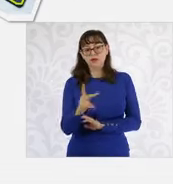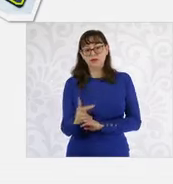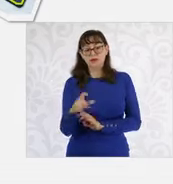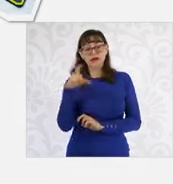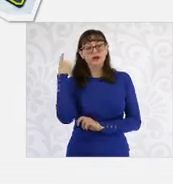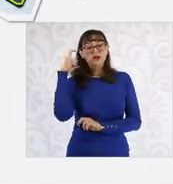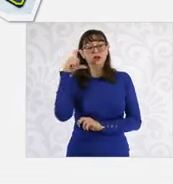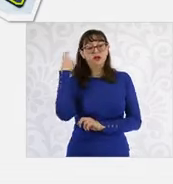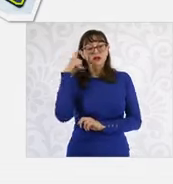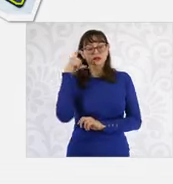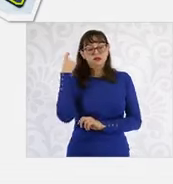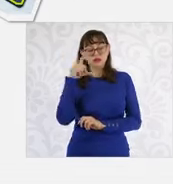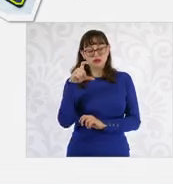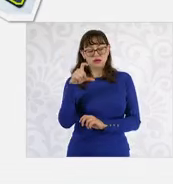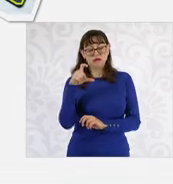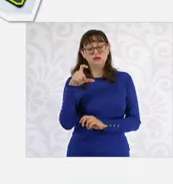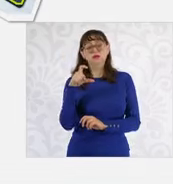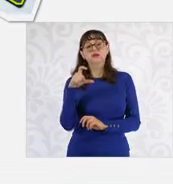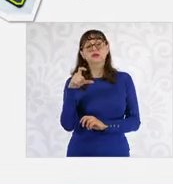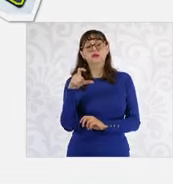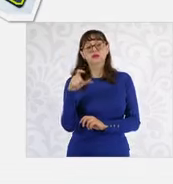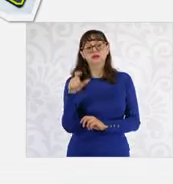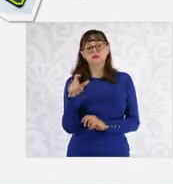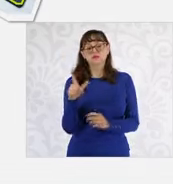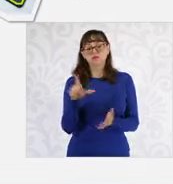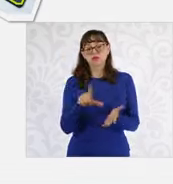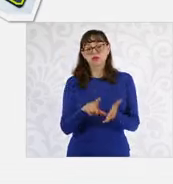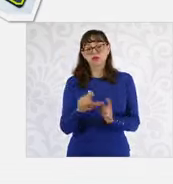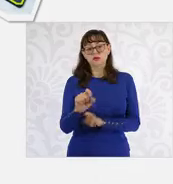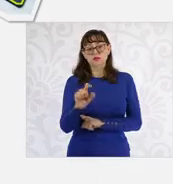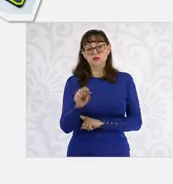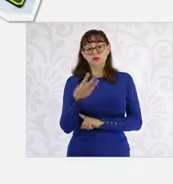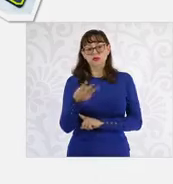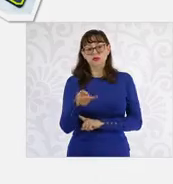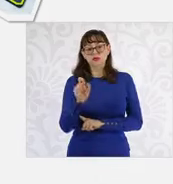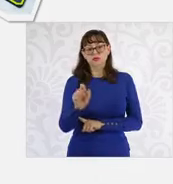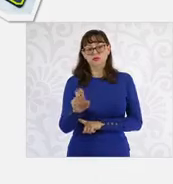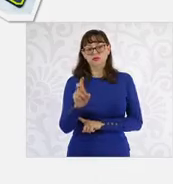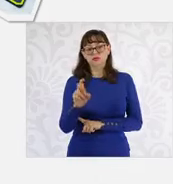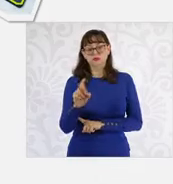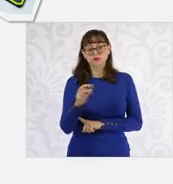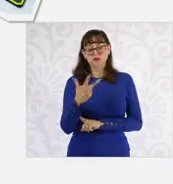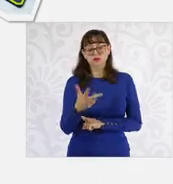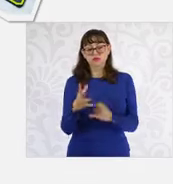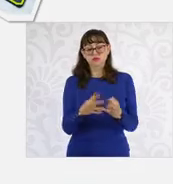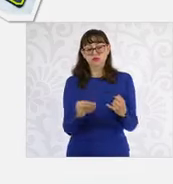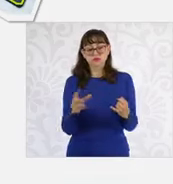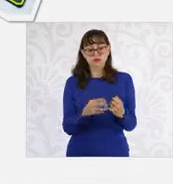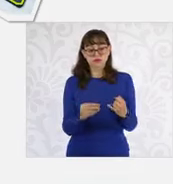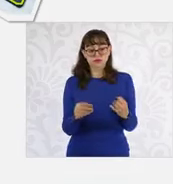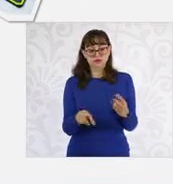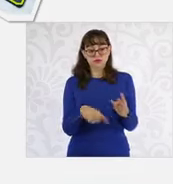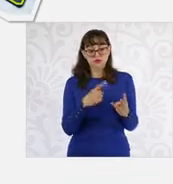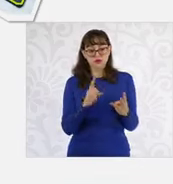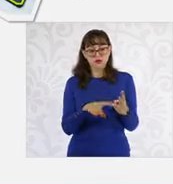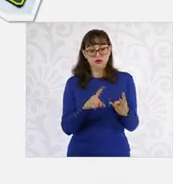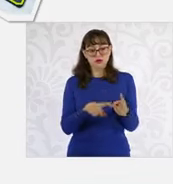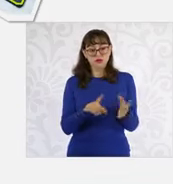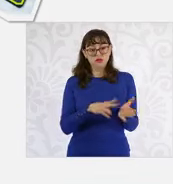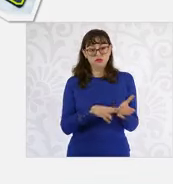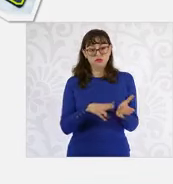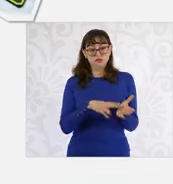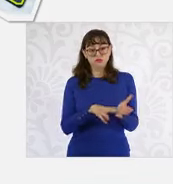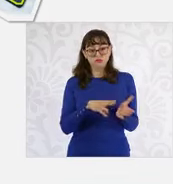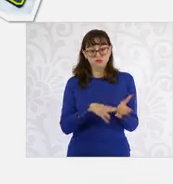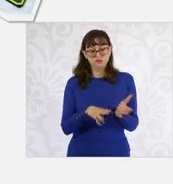de Querétaro, comercializadora Gipton, vendió el litro en 23 pesos con 38 centavos. Y en diésel, en la